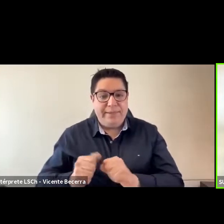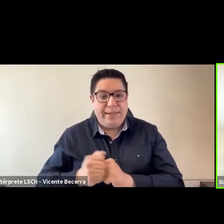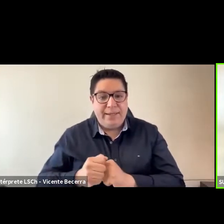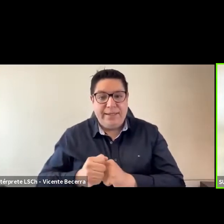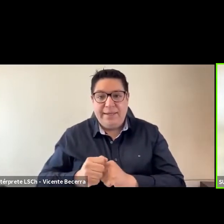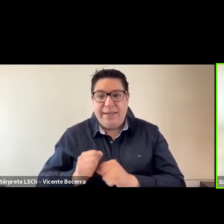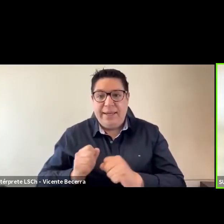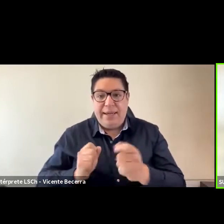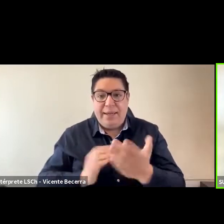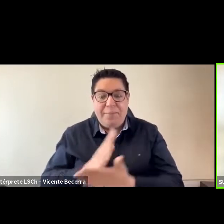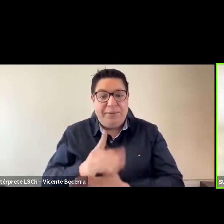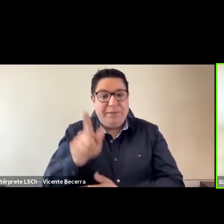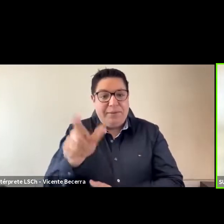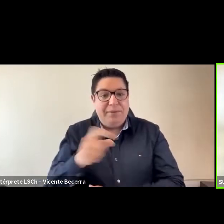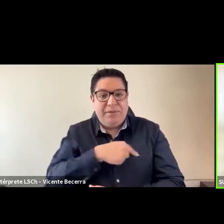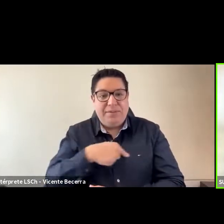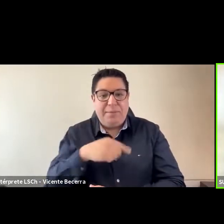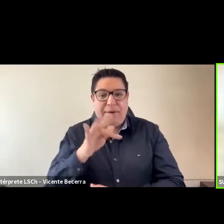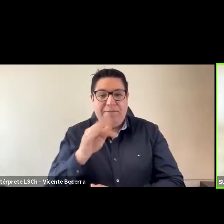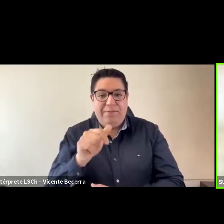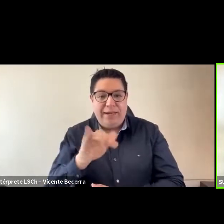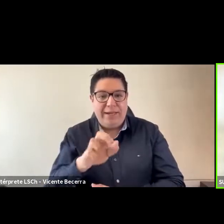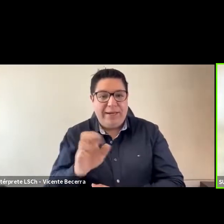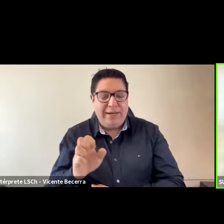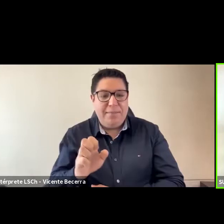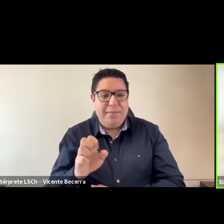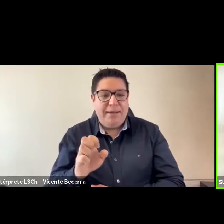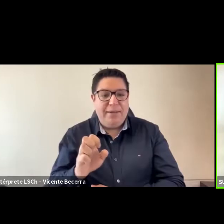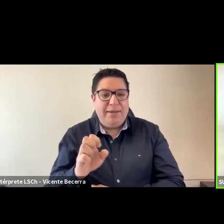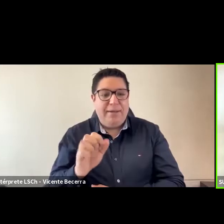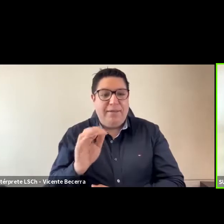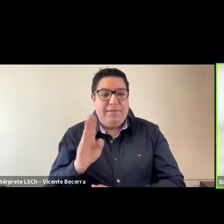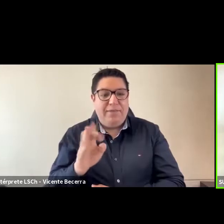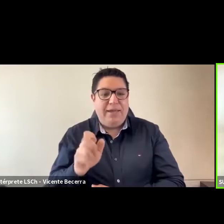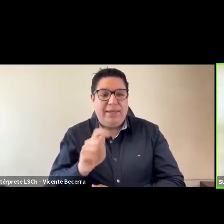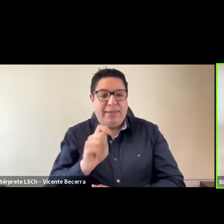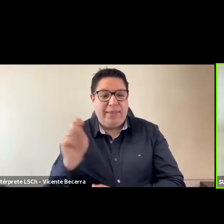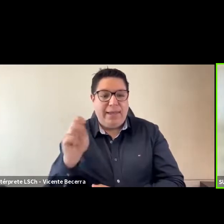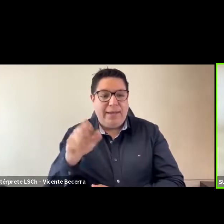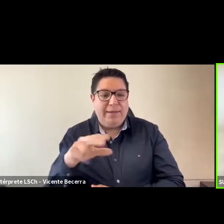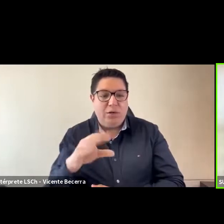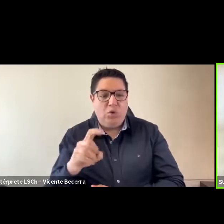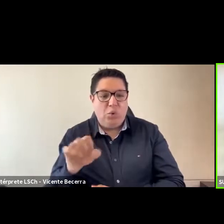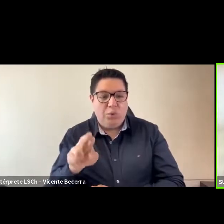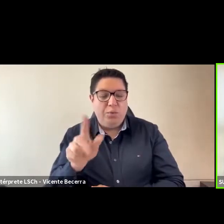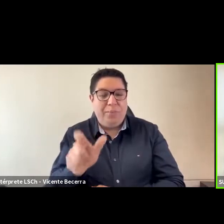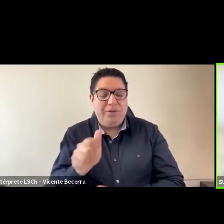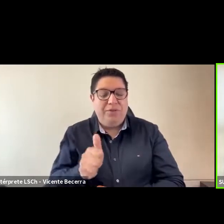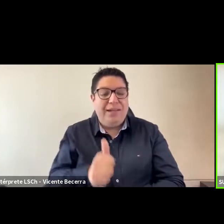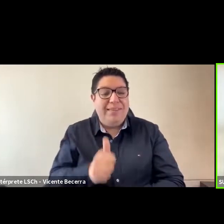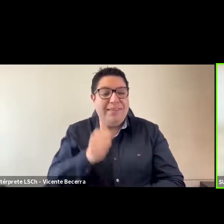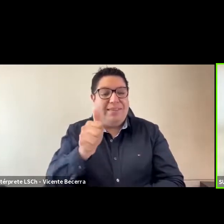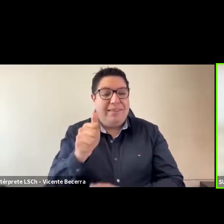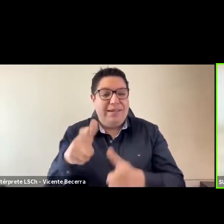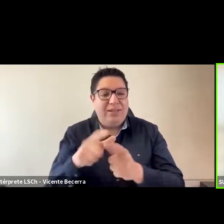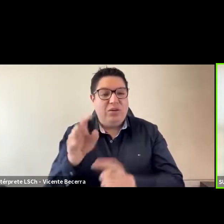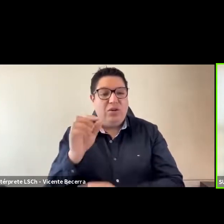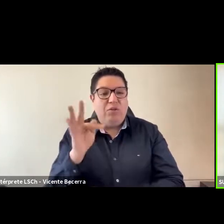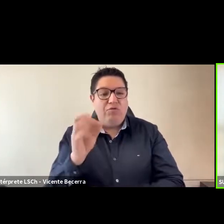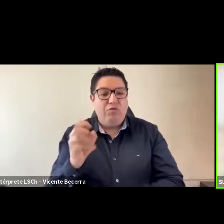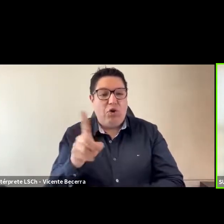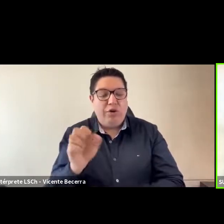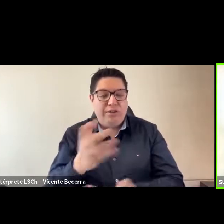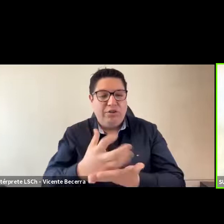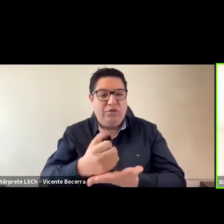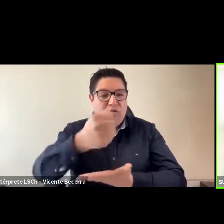felipe betancourt él es director nacional de fosis y también tiene harta experiencia en